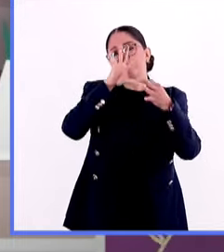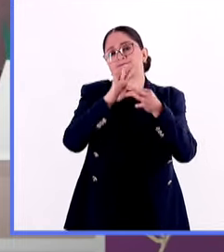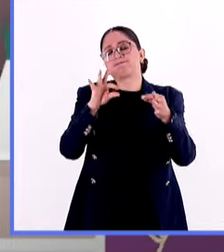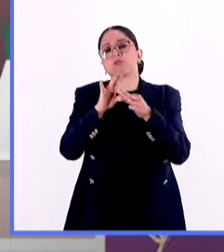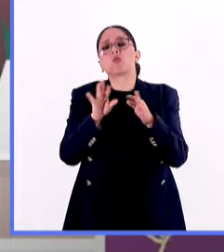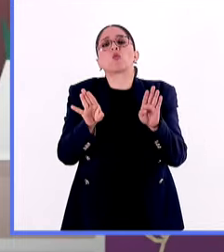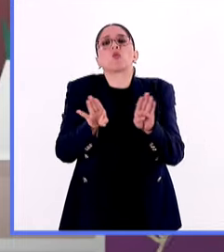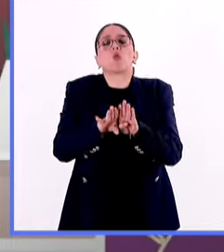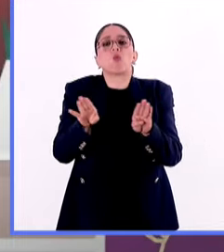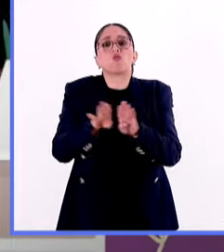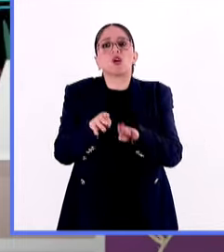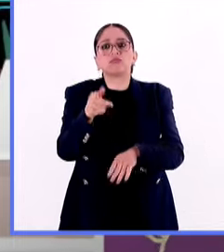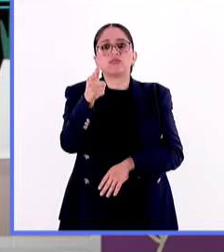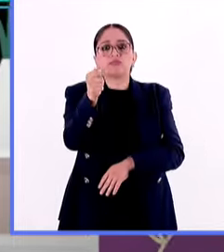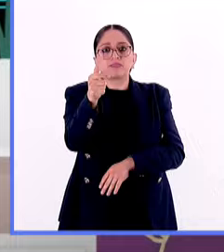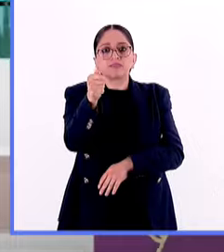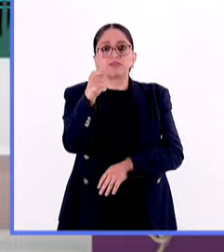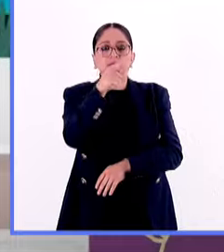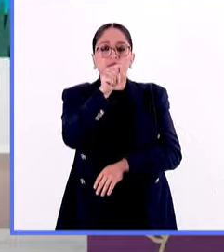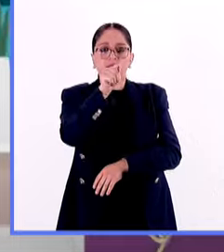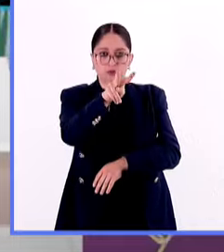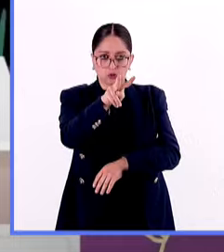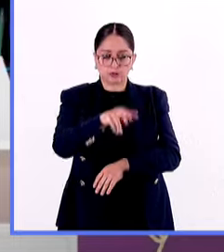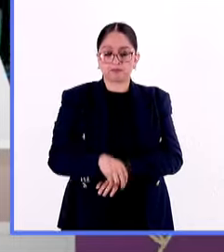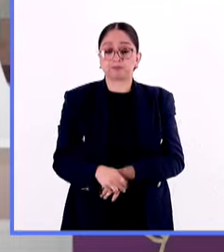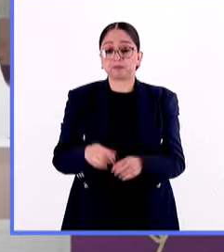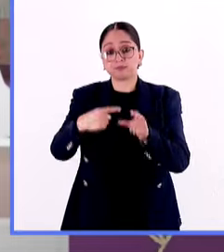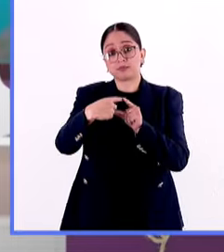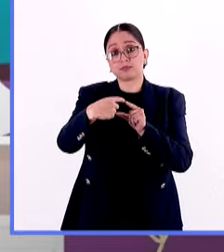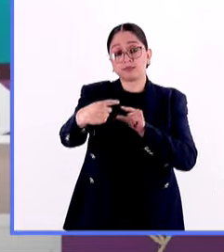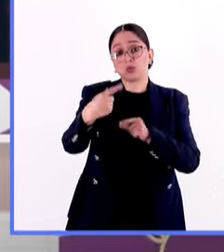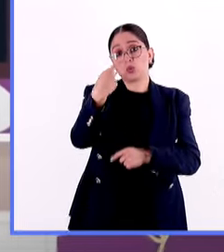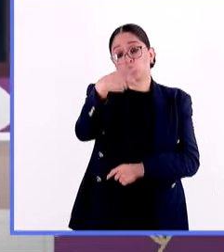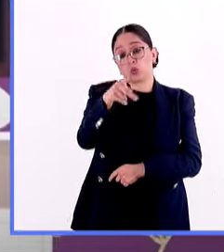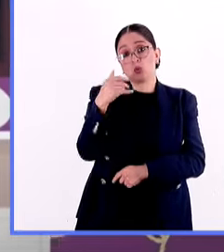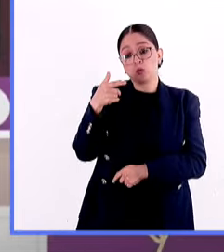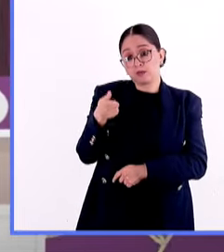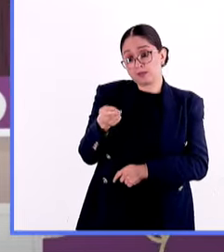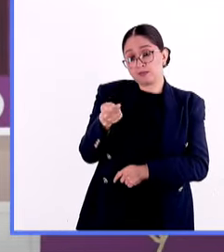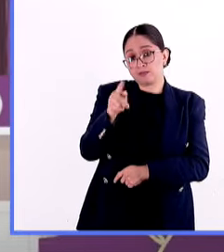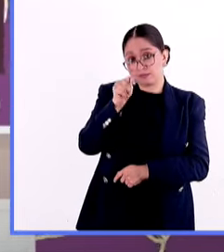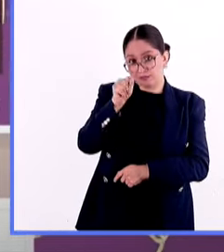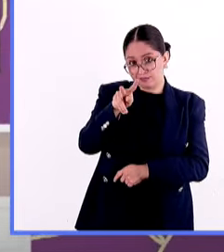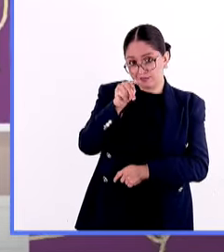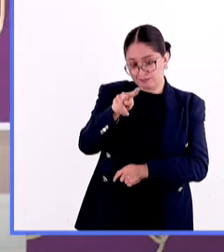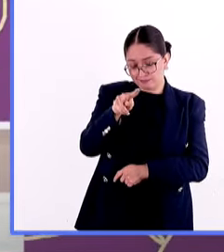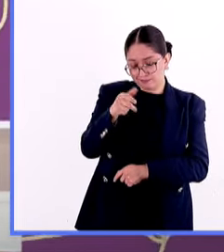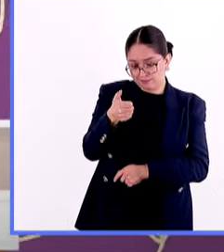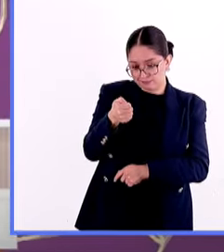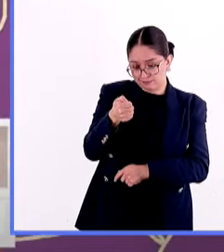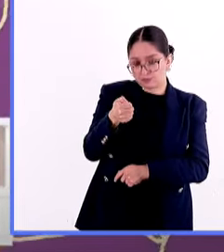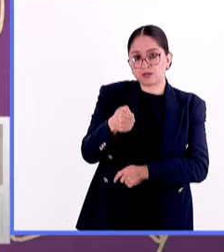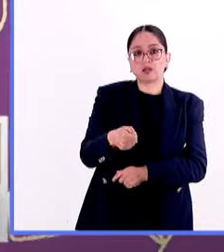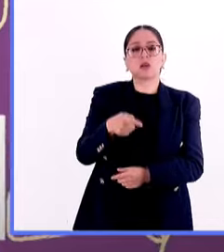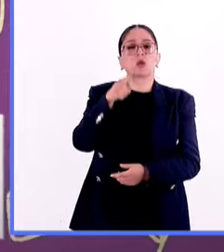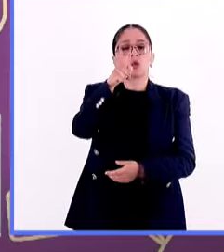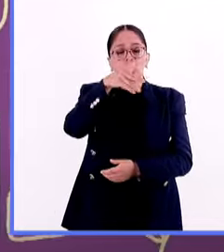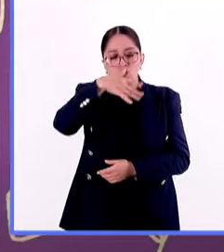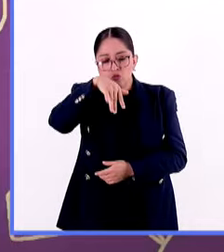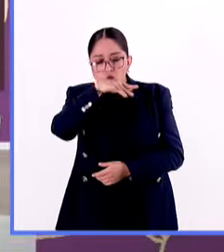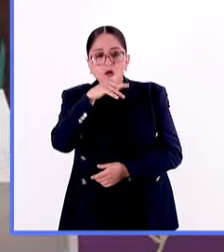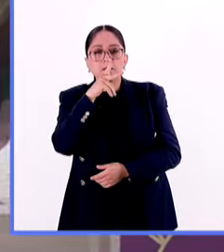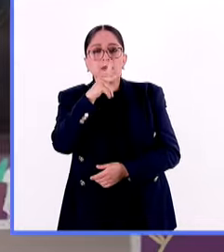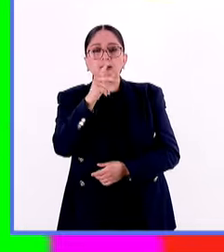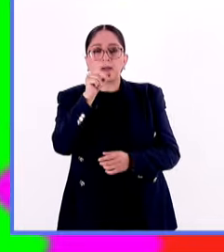reprogramar tu televisión. Toma el control remoto de tu televisión. Presiona el botón